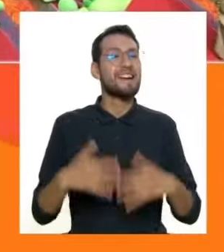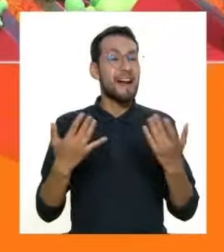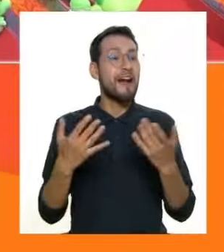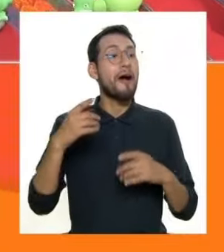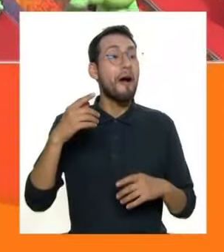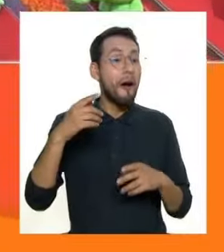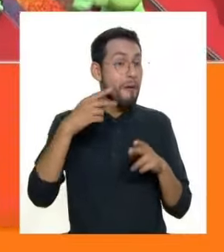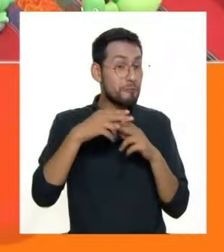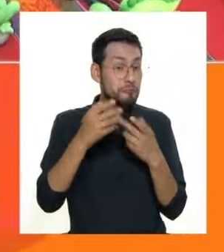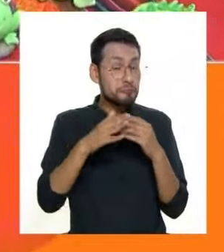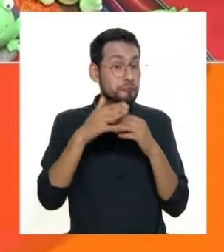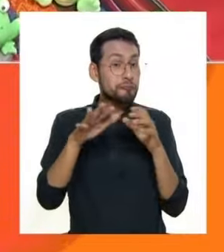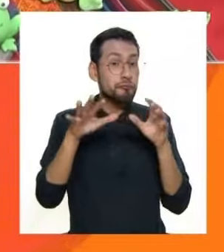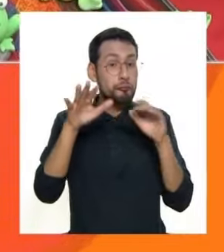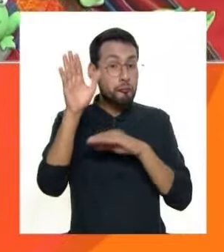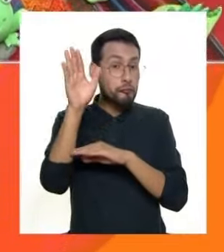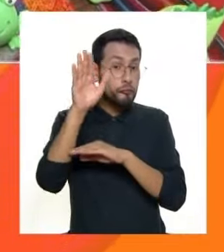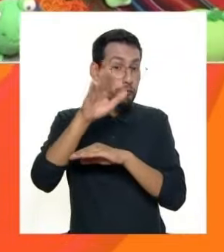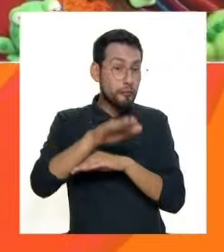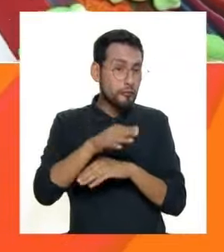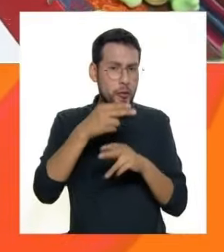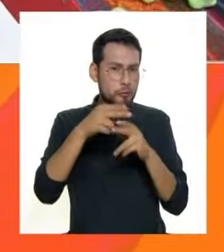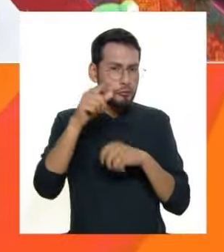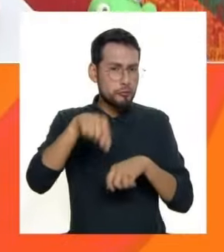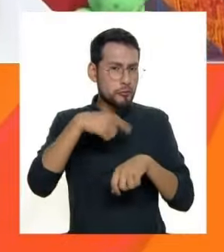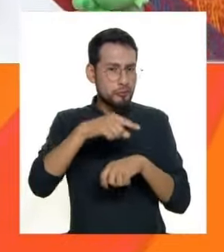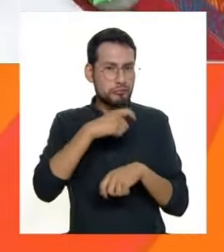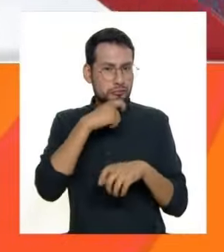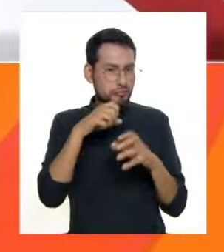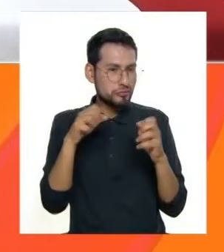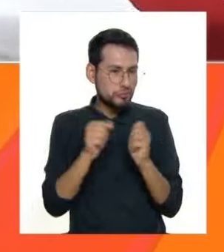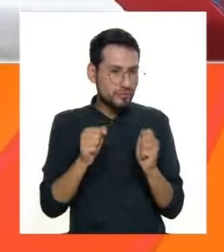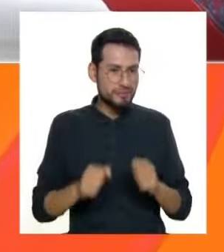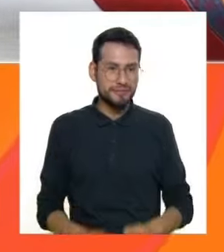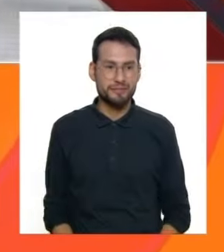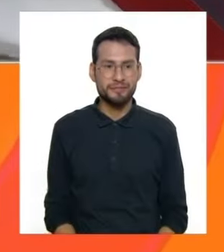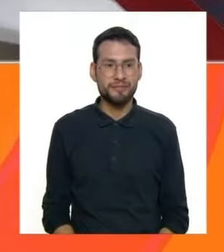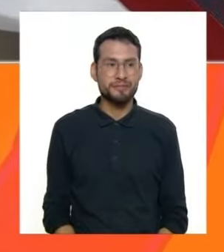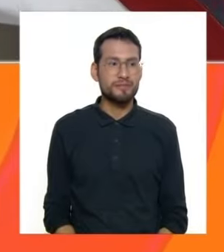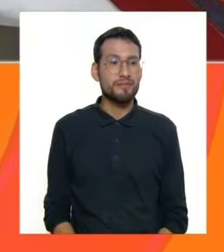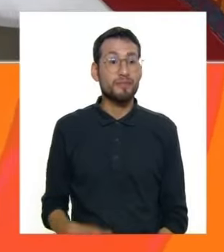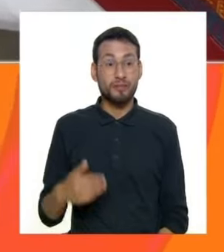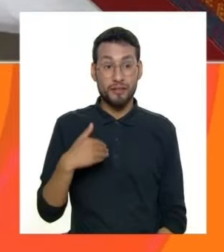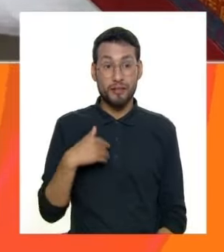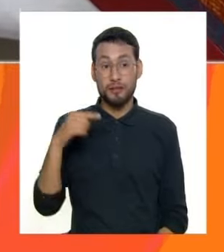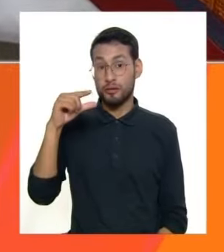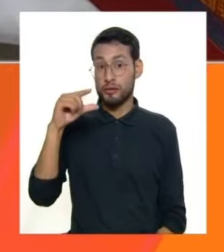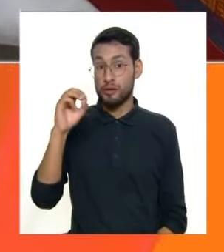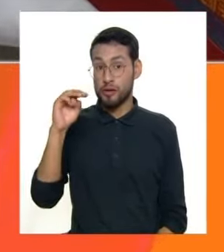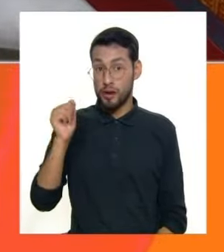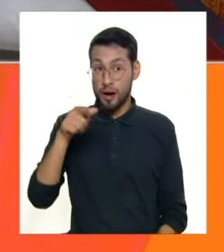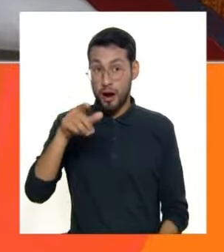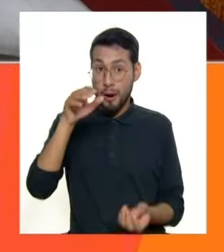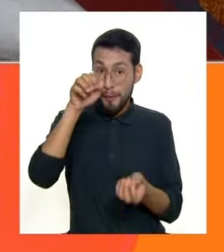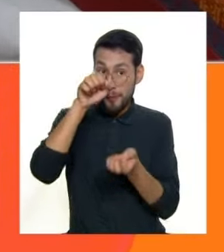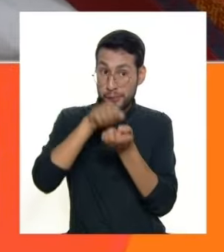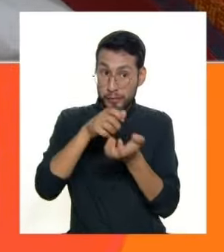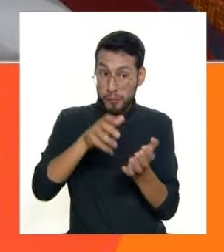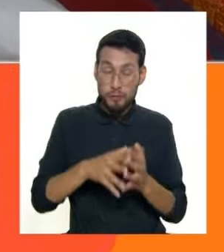más tardar ya está sequita. Ah, ya, y primero... en cuestión de horas, por ejemplo, acá también tenemos... Ahí tiene goma, ¿también la mezcla con goma la cerámica en